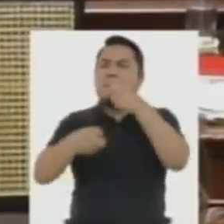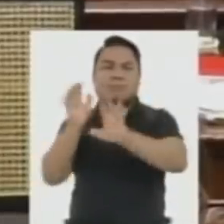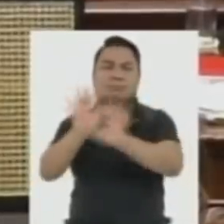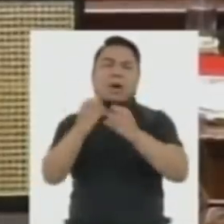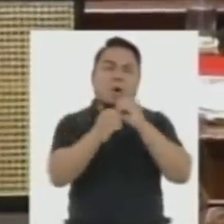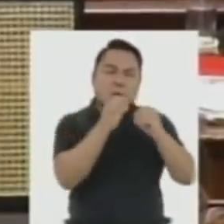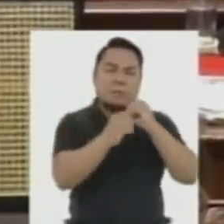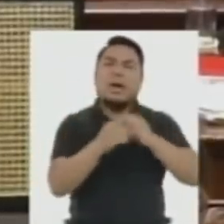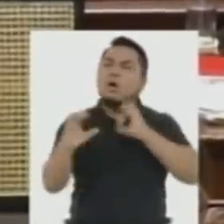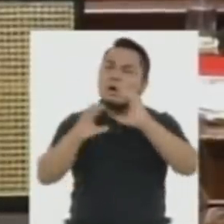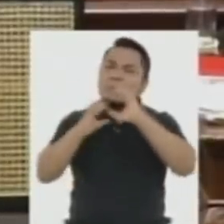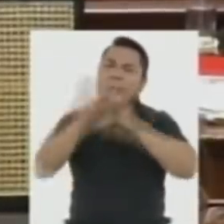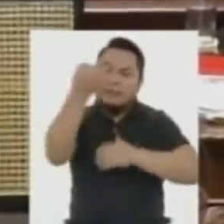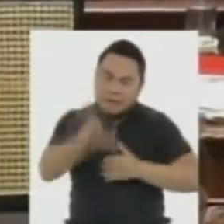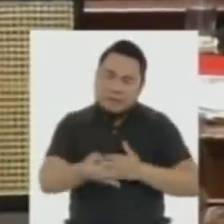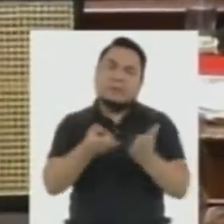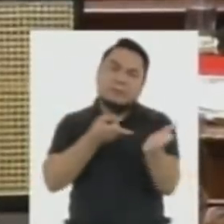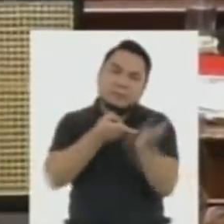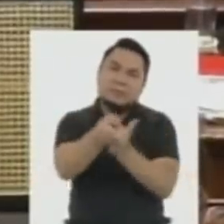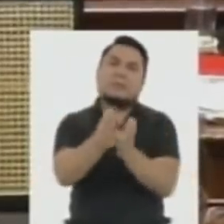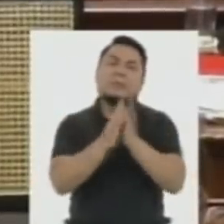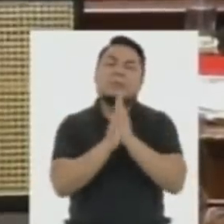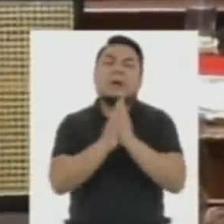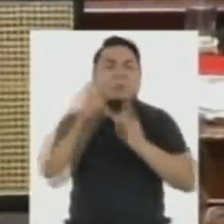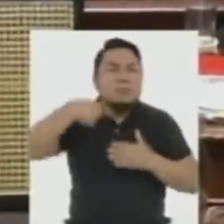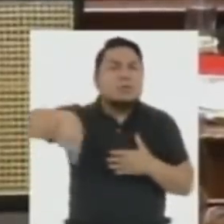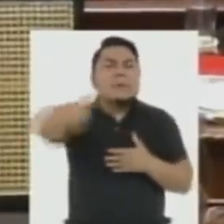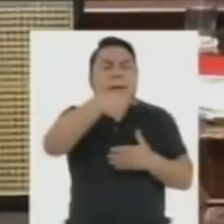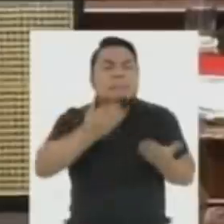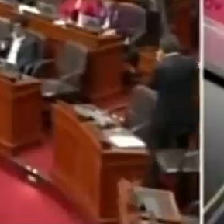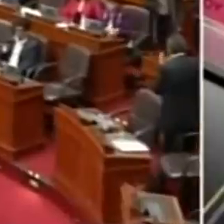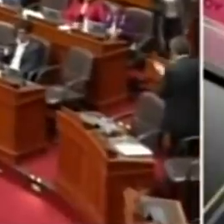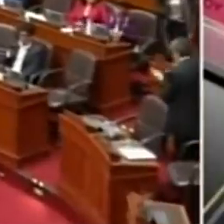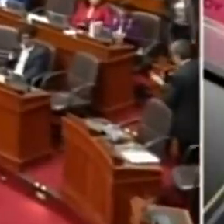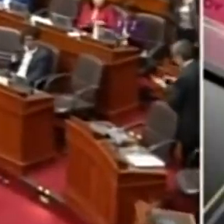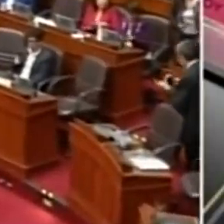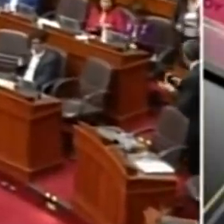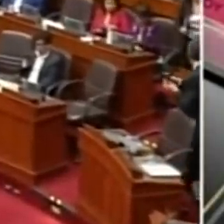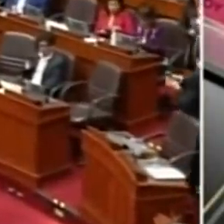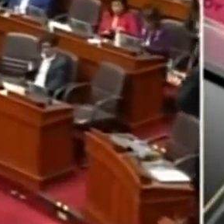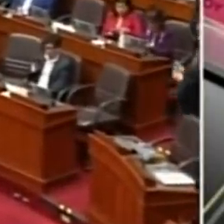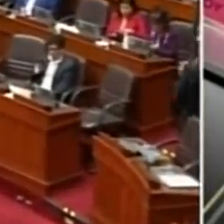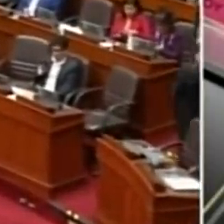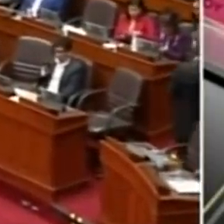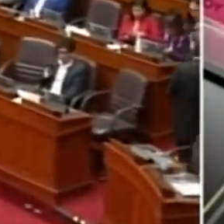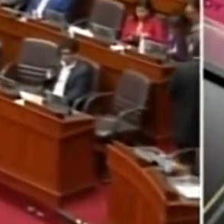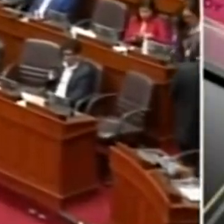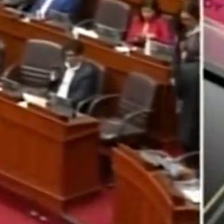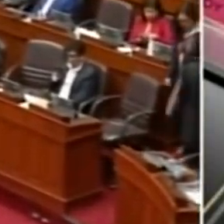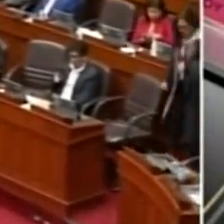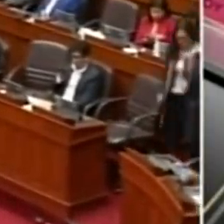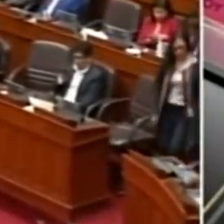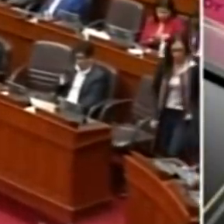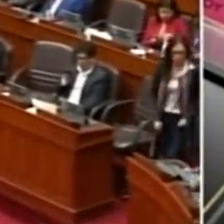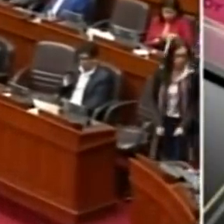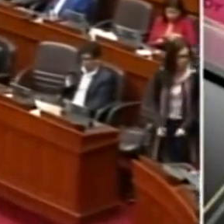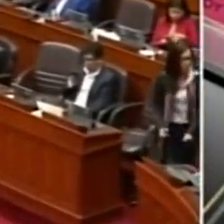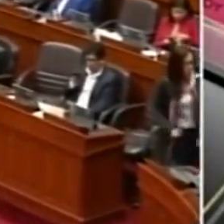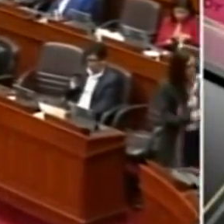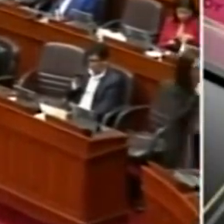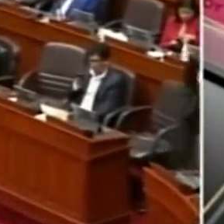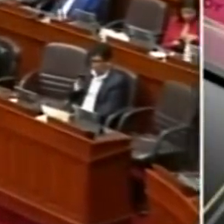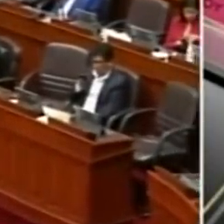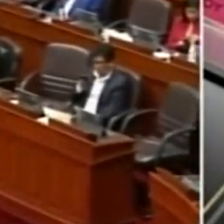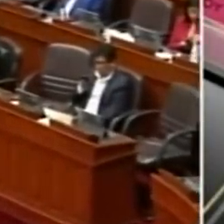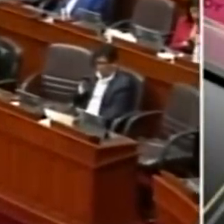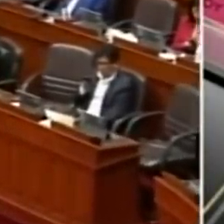congreso de perú de dominado por la oposición aprobó este lunes suspender temporalmente el presidente martín vizcarra por